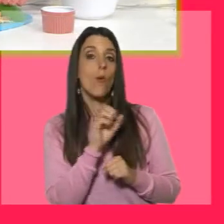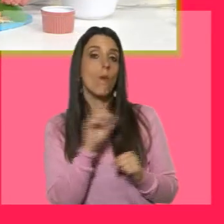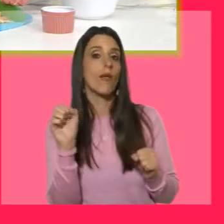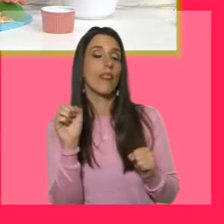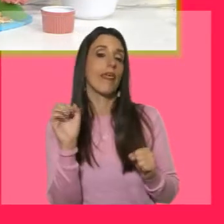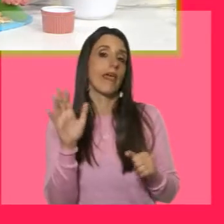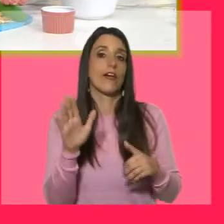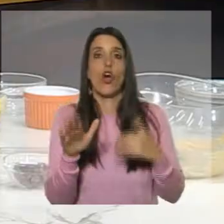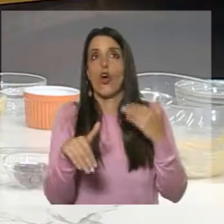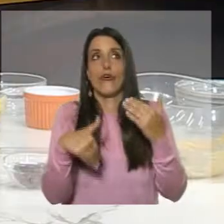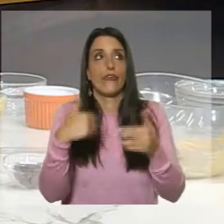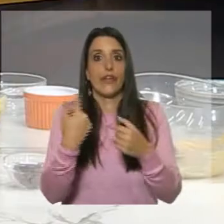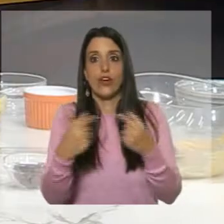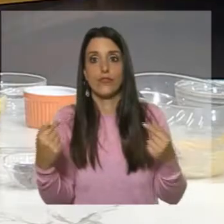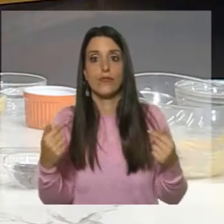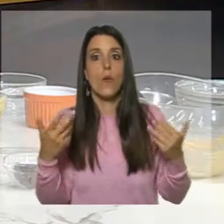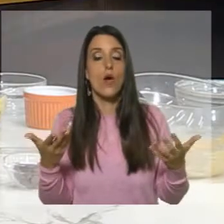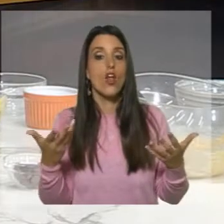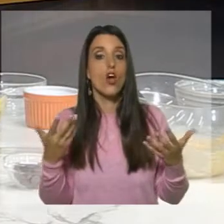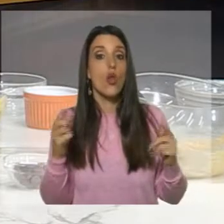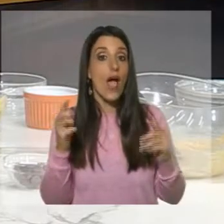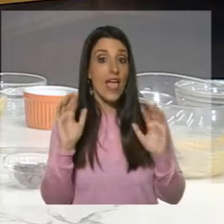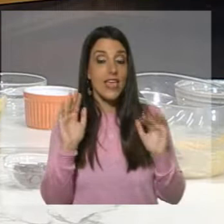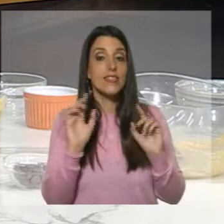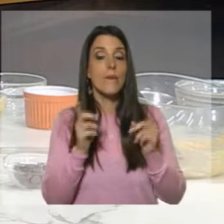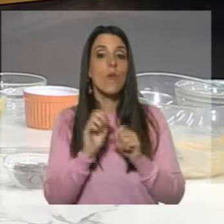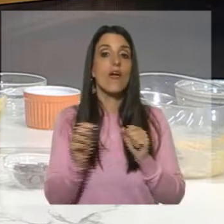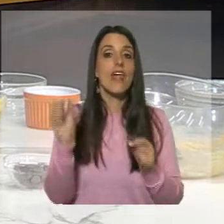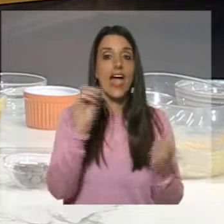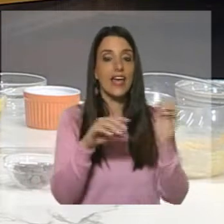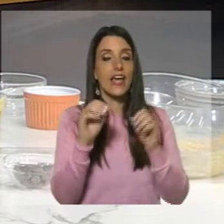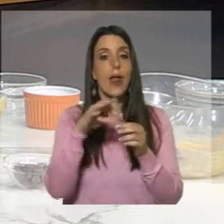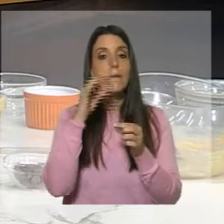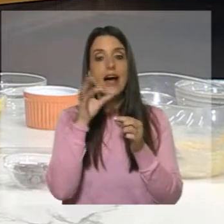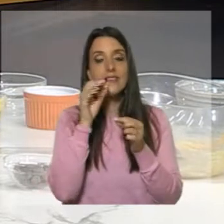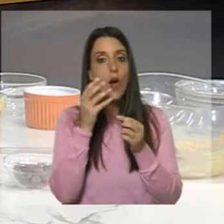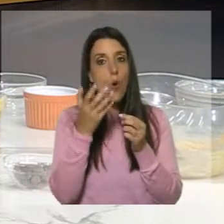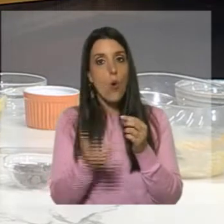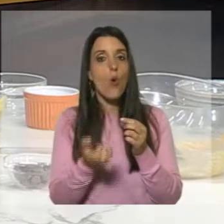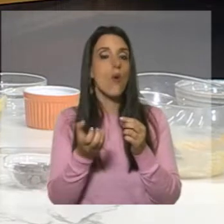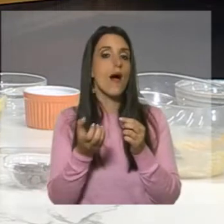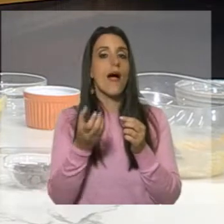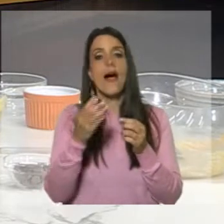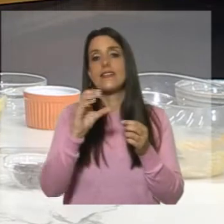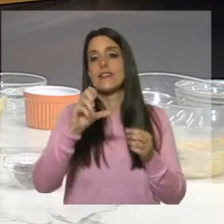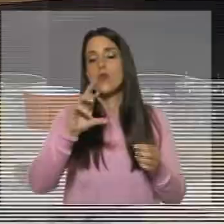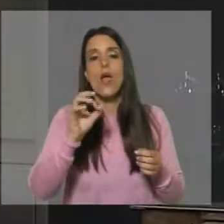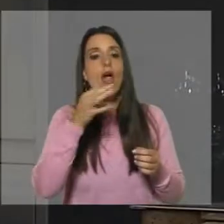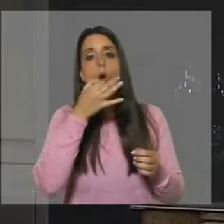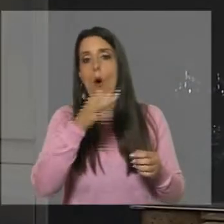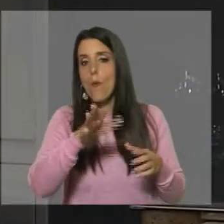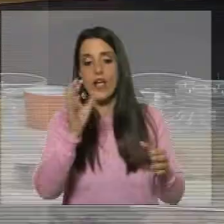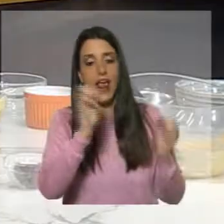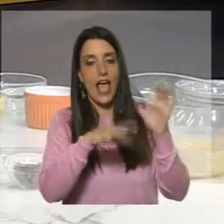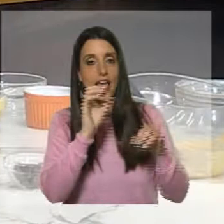encontrando otras cosas. Si no tenés esto, también le podrías poner eso, pasas de uva rubias, ciruelas secas, dátiles, lo que vos lo quieras. Que se te ocurra.